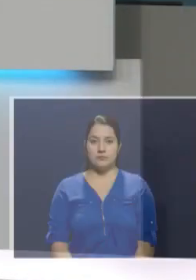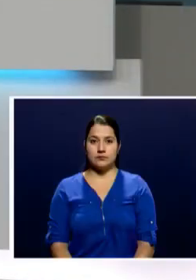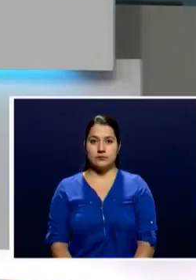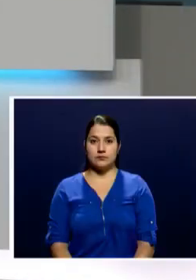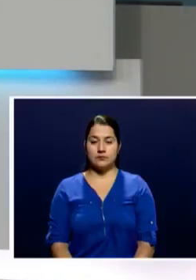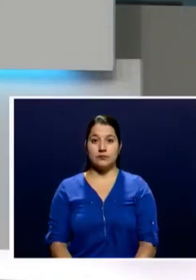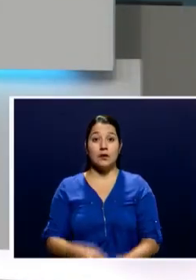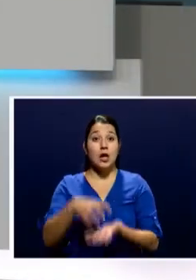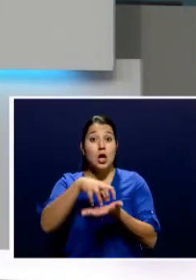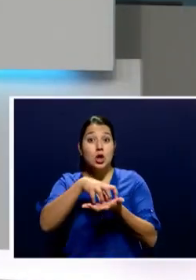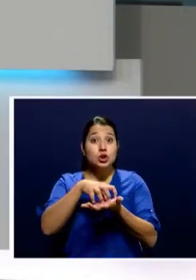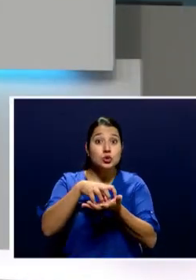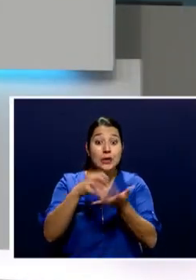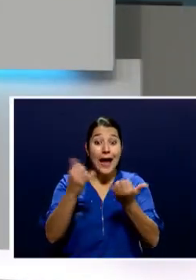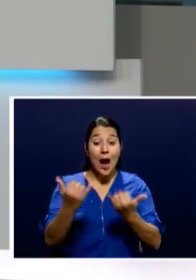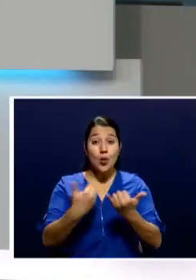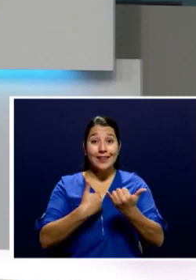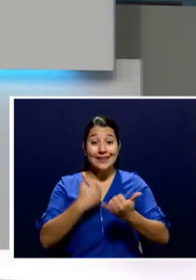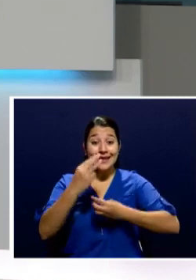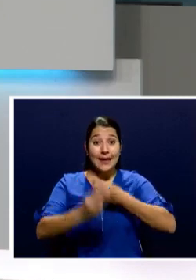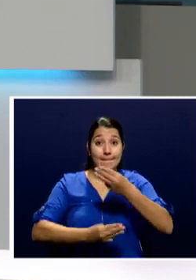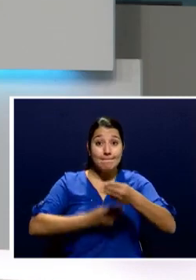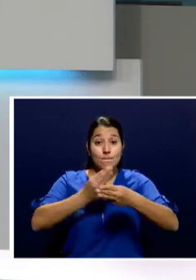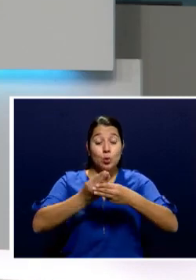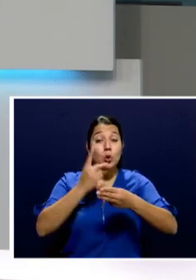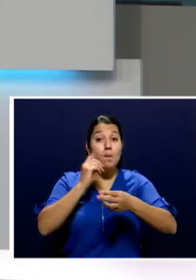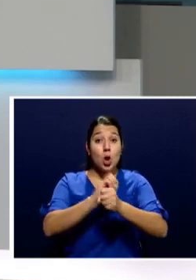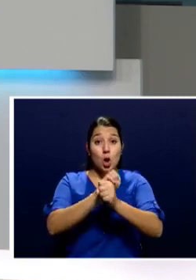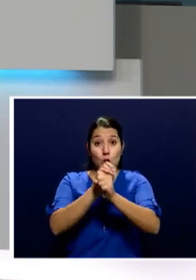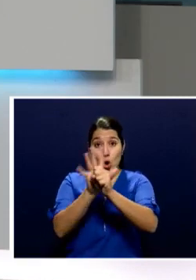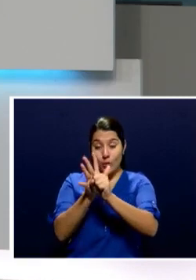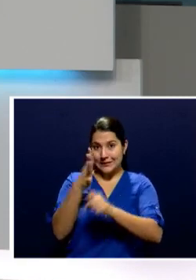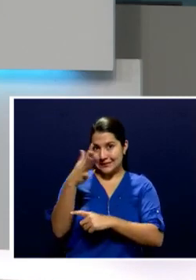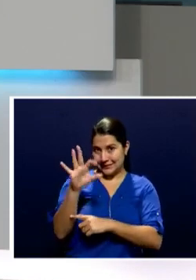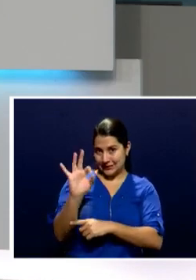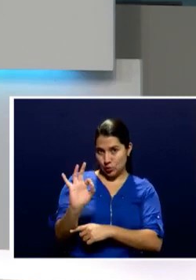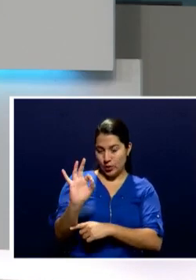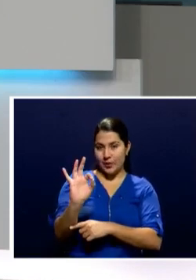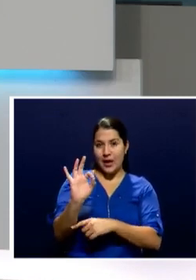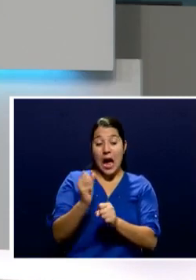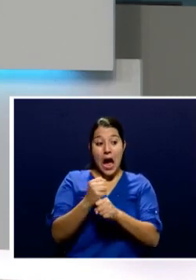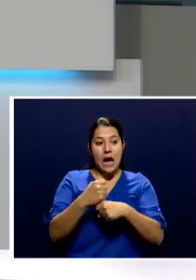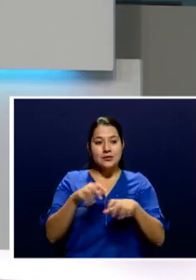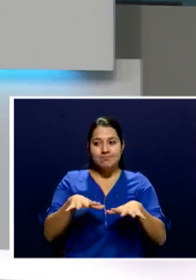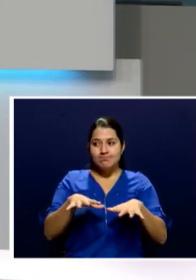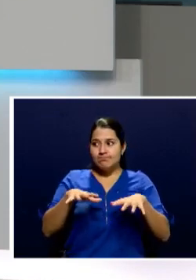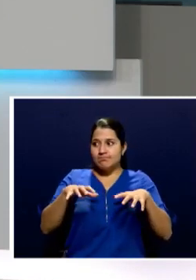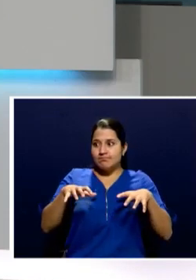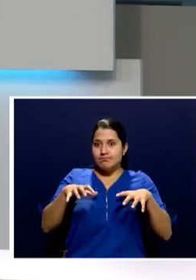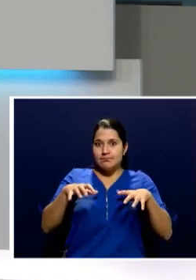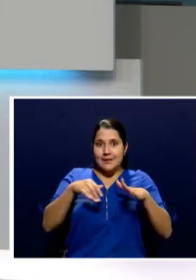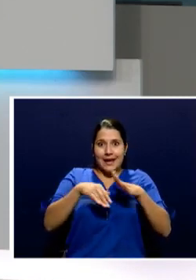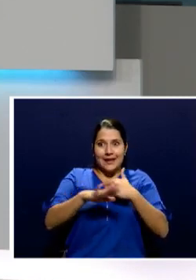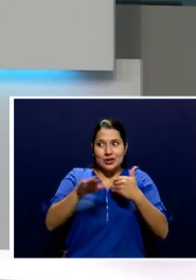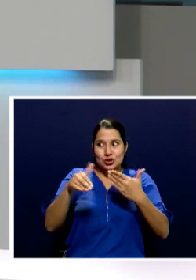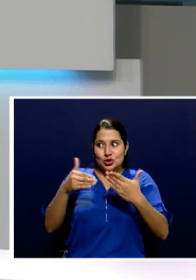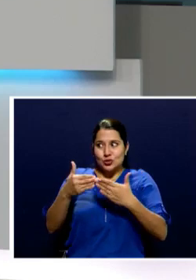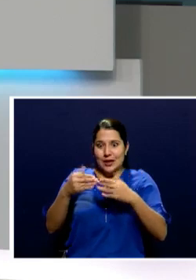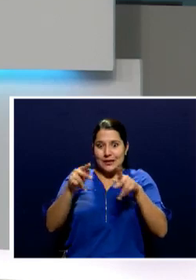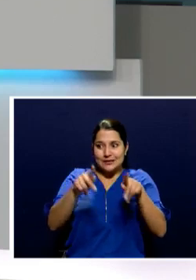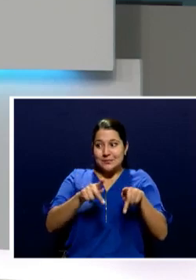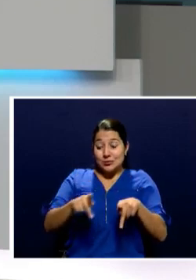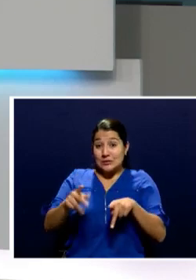La incertidumbre que vive el mundo por la pandemia del COVID-19 genera un estrés colectivo que, si no se controla,